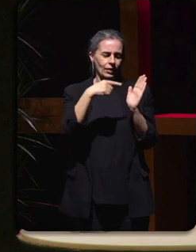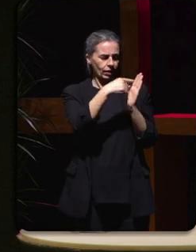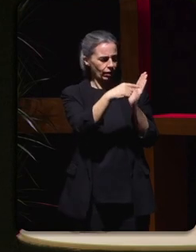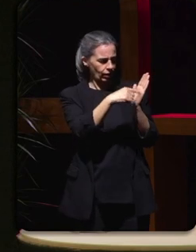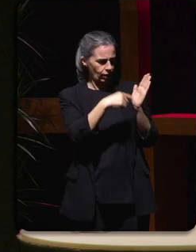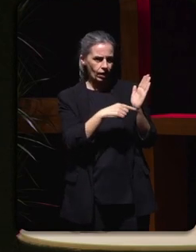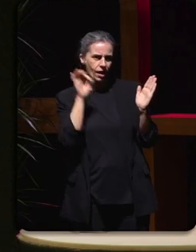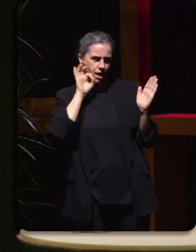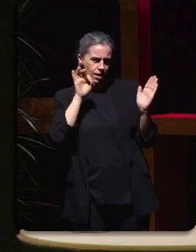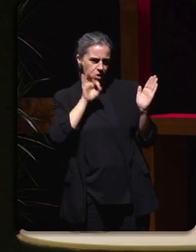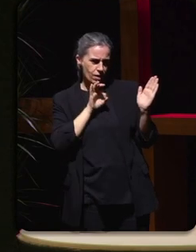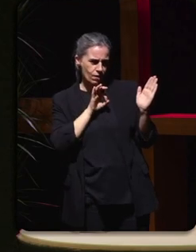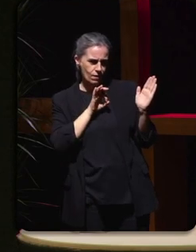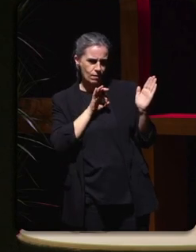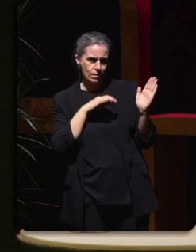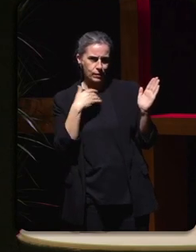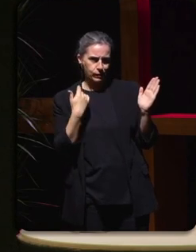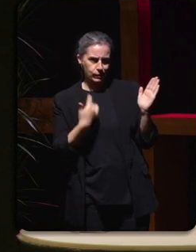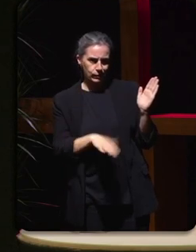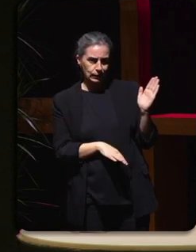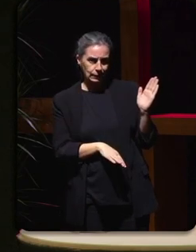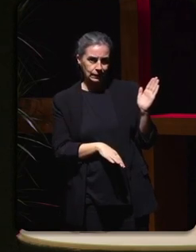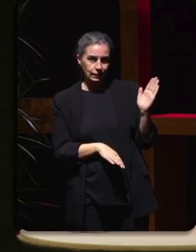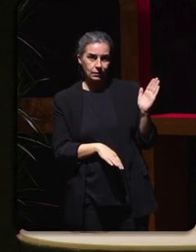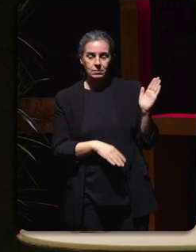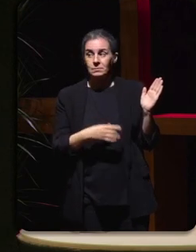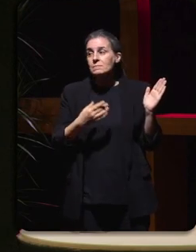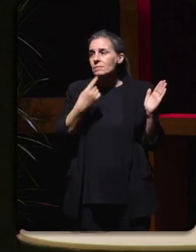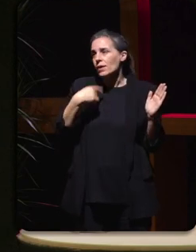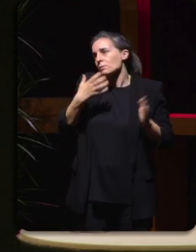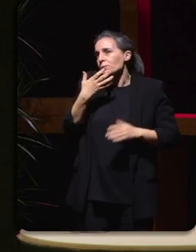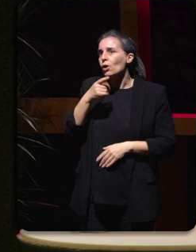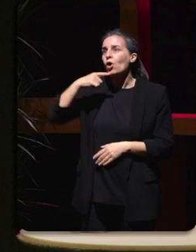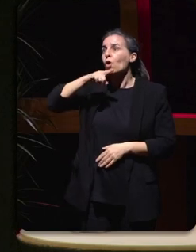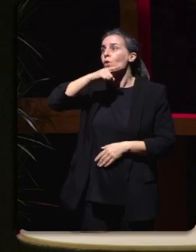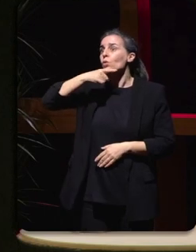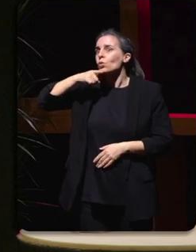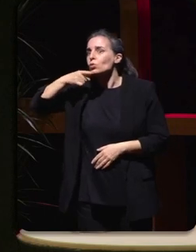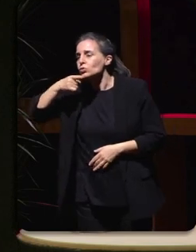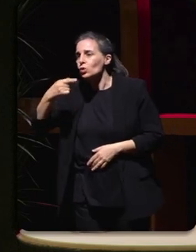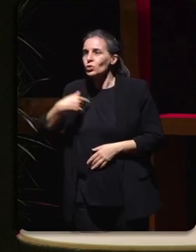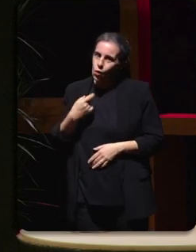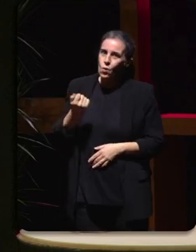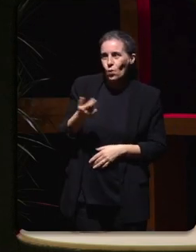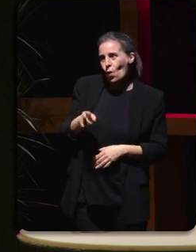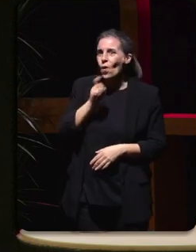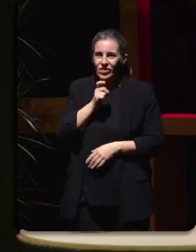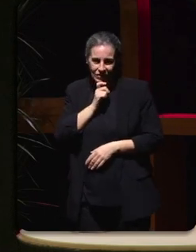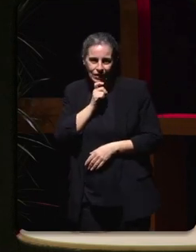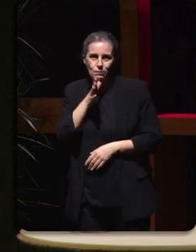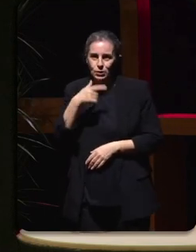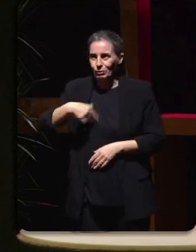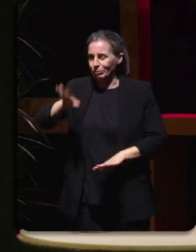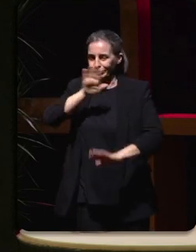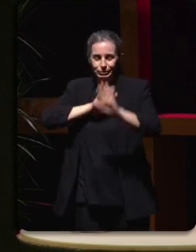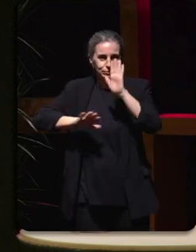Gallego me dijeron en Gallego hombre se me hubieran dicho en ruso me habría resultado un poco difícil porque no habría sabido